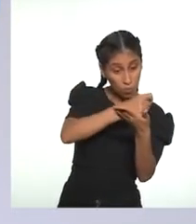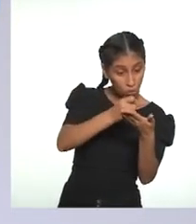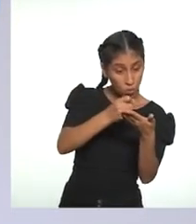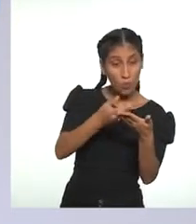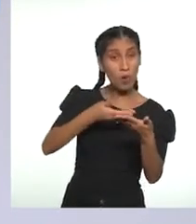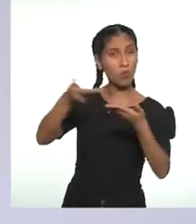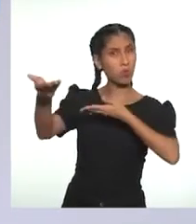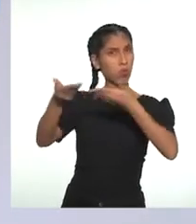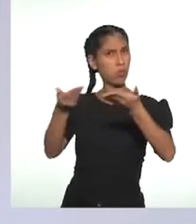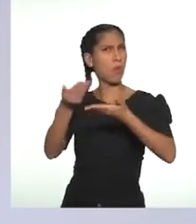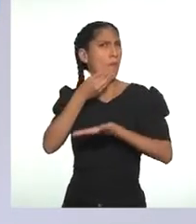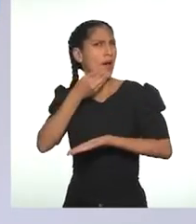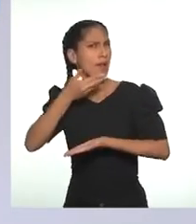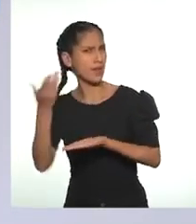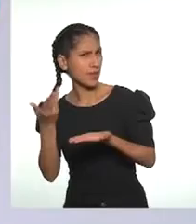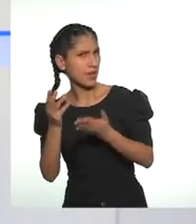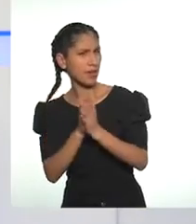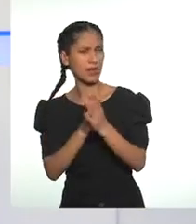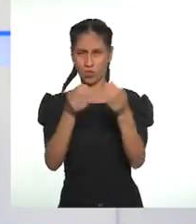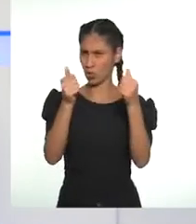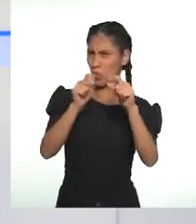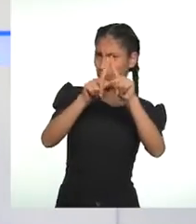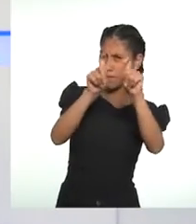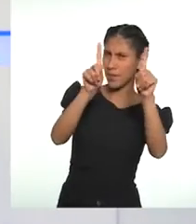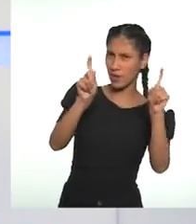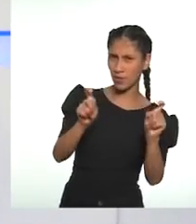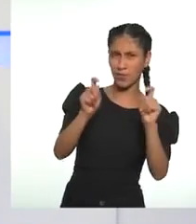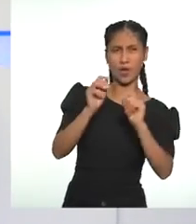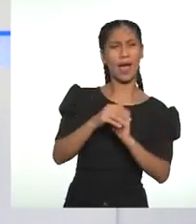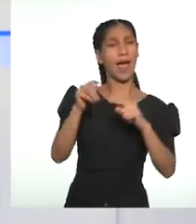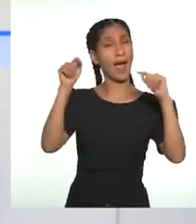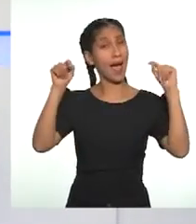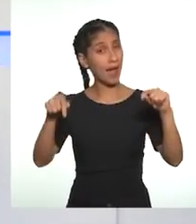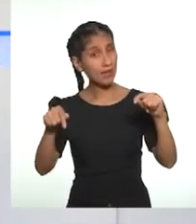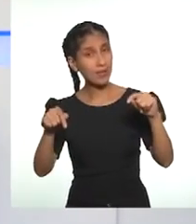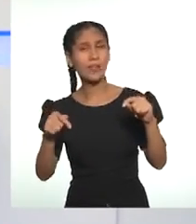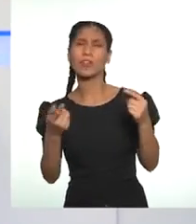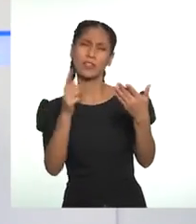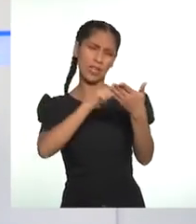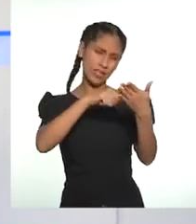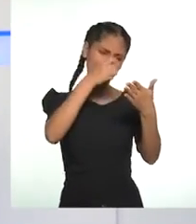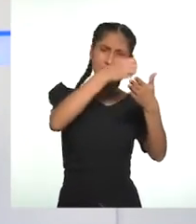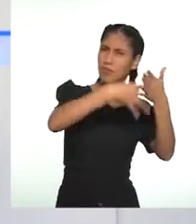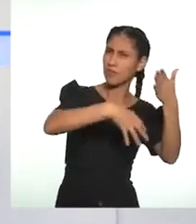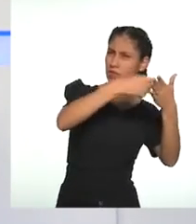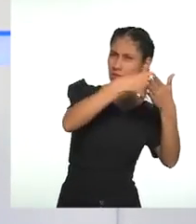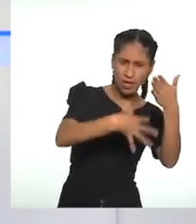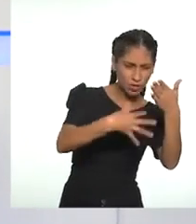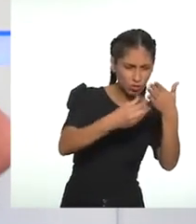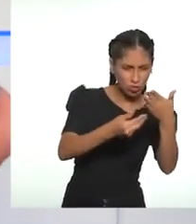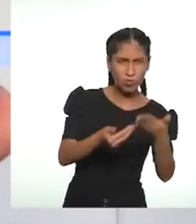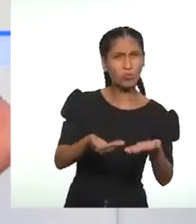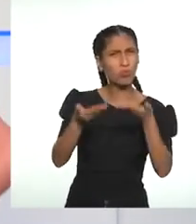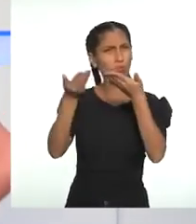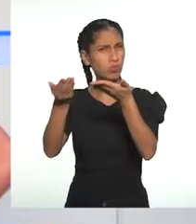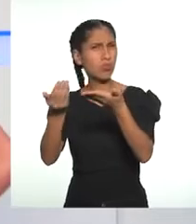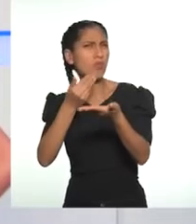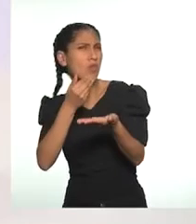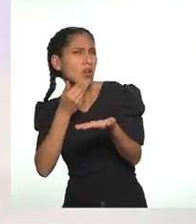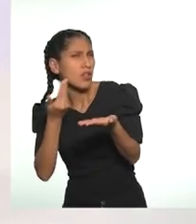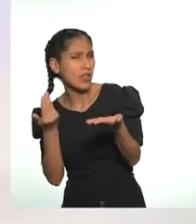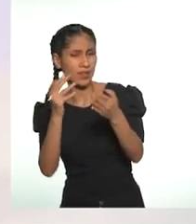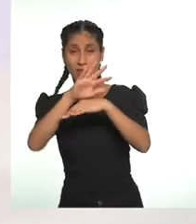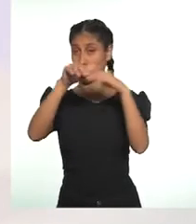se quiere llegar con el texto? Esa es una buena pregunta. ¿A quiénes estará dirigido nuestro